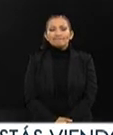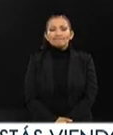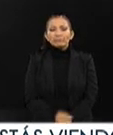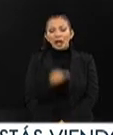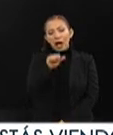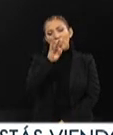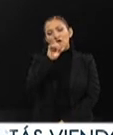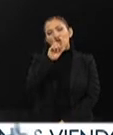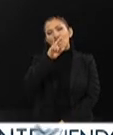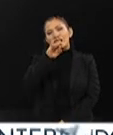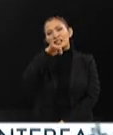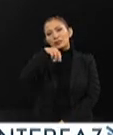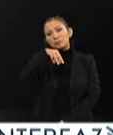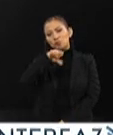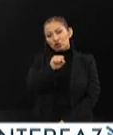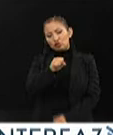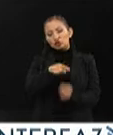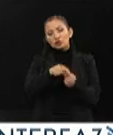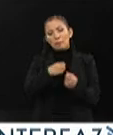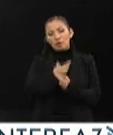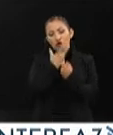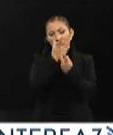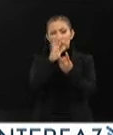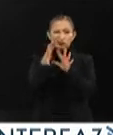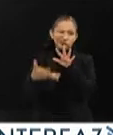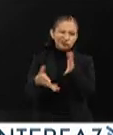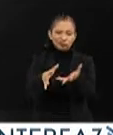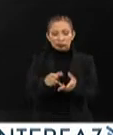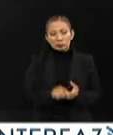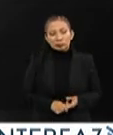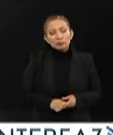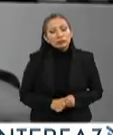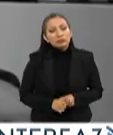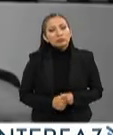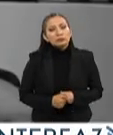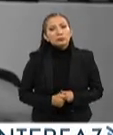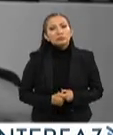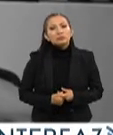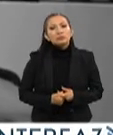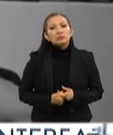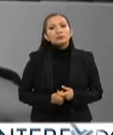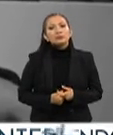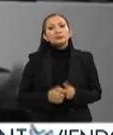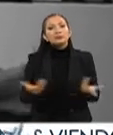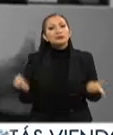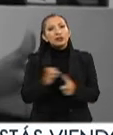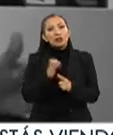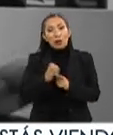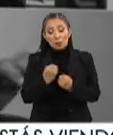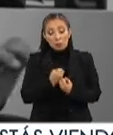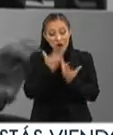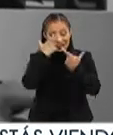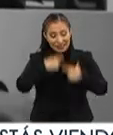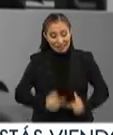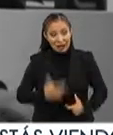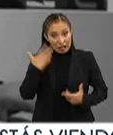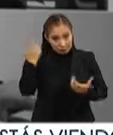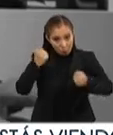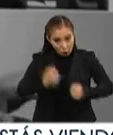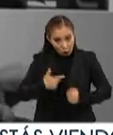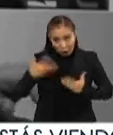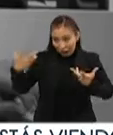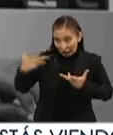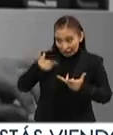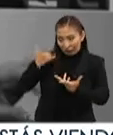Aforismos la mayoría y poemas más o menos, ¿no? O sea, el poeta nunca está seguro de lo que hace.